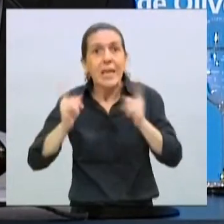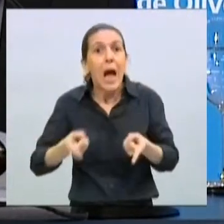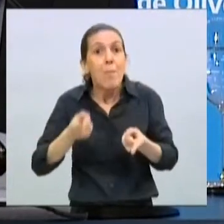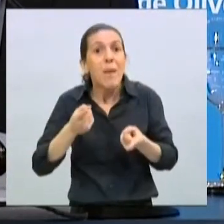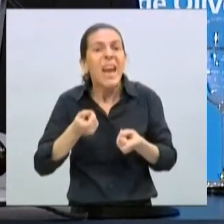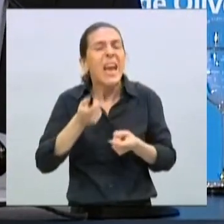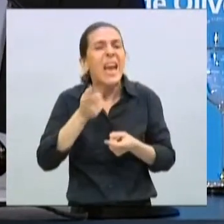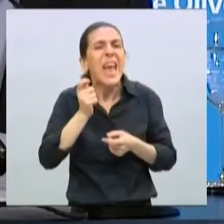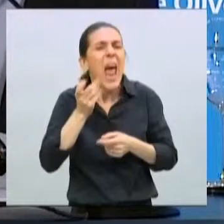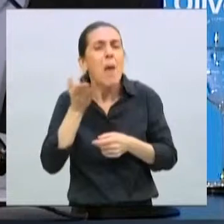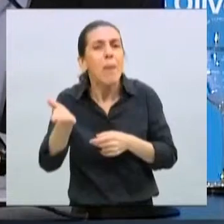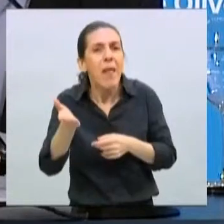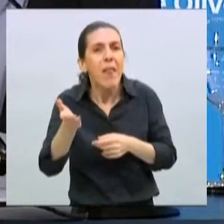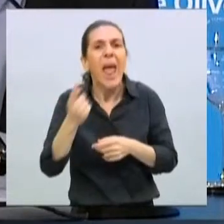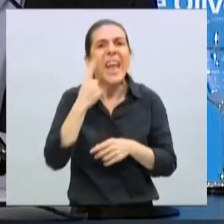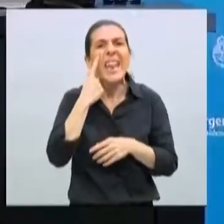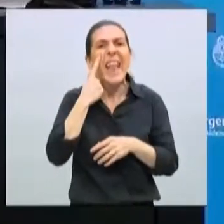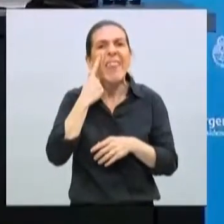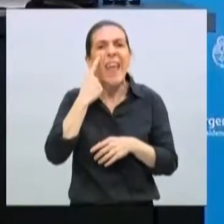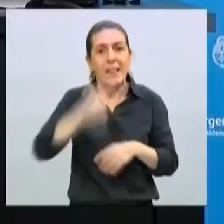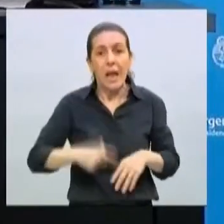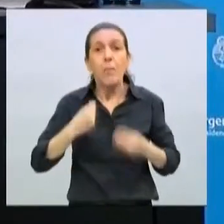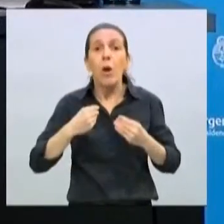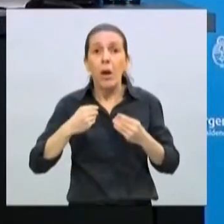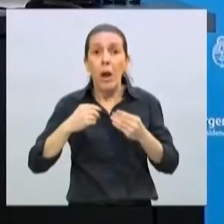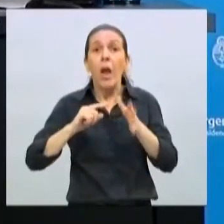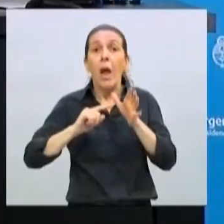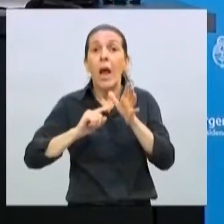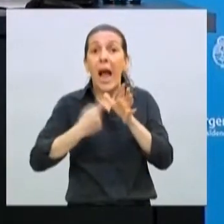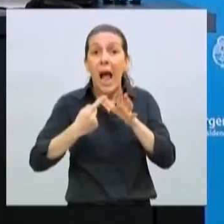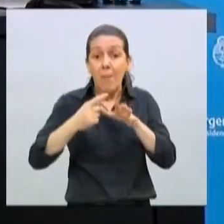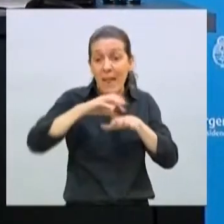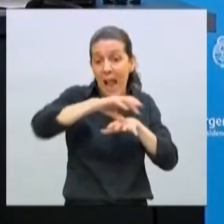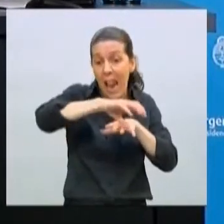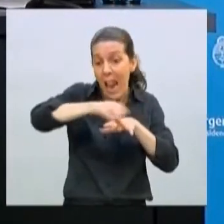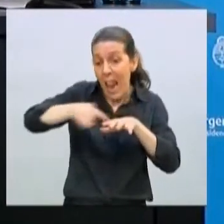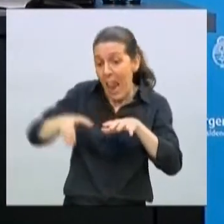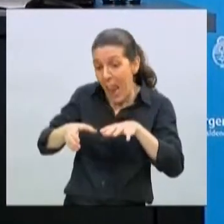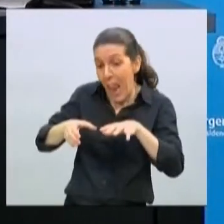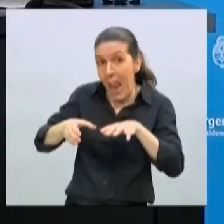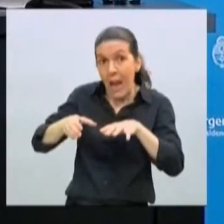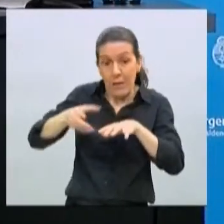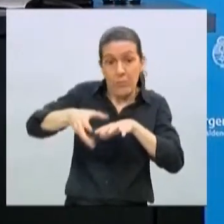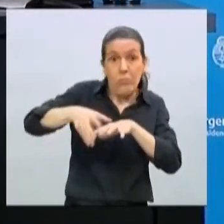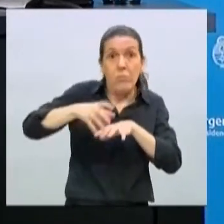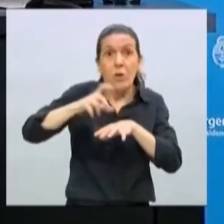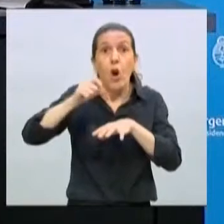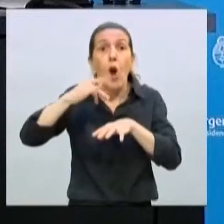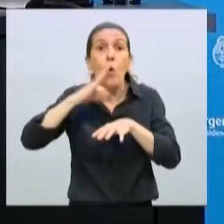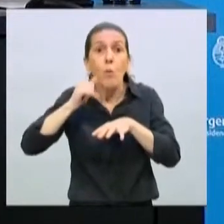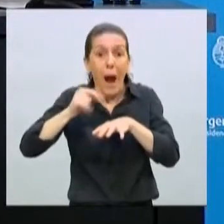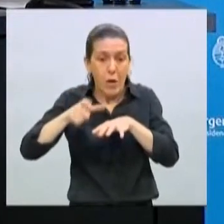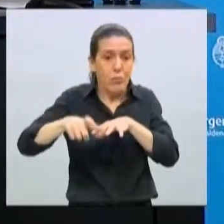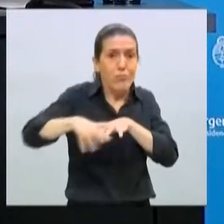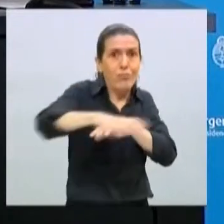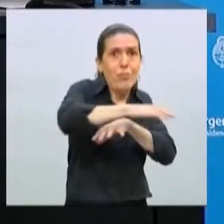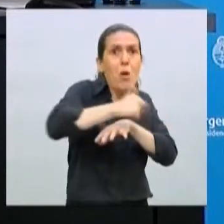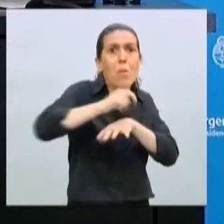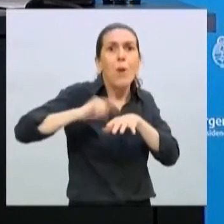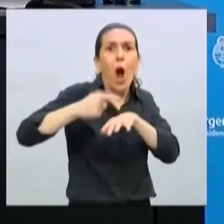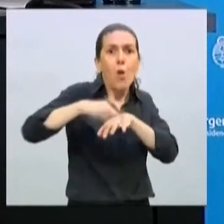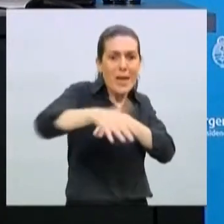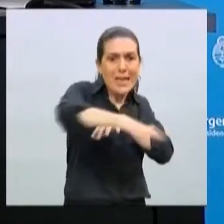intendentes, porque aún en el conurbano, aún en el Gran Buenos Aires, las situaciones son distintas. No es lo mismo el sur que el norte, que el